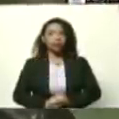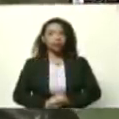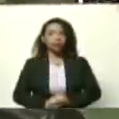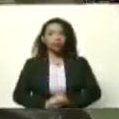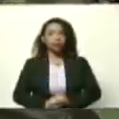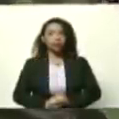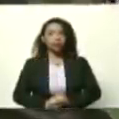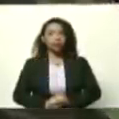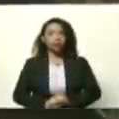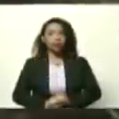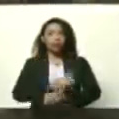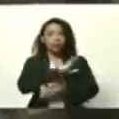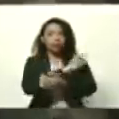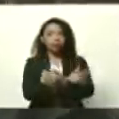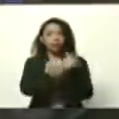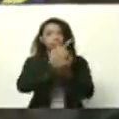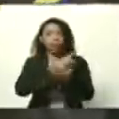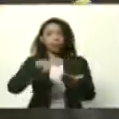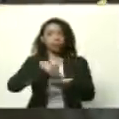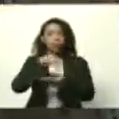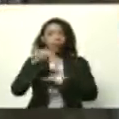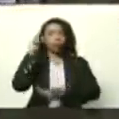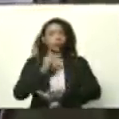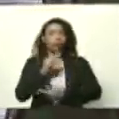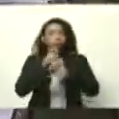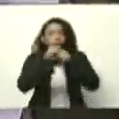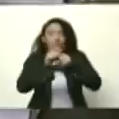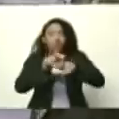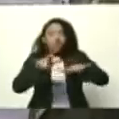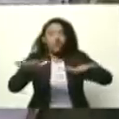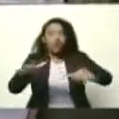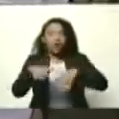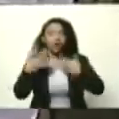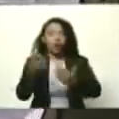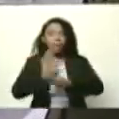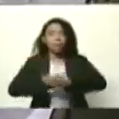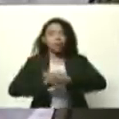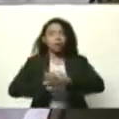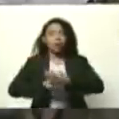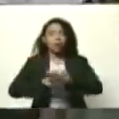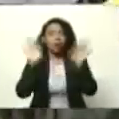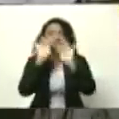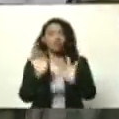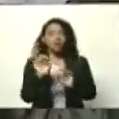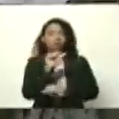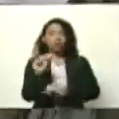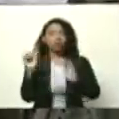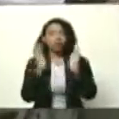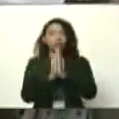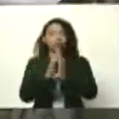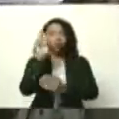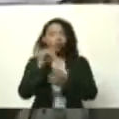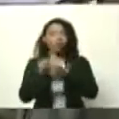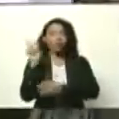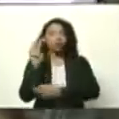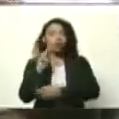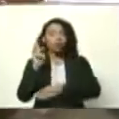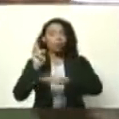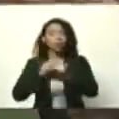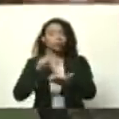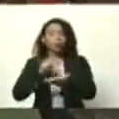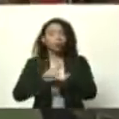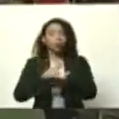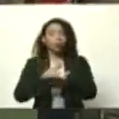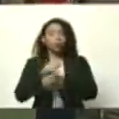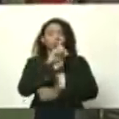este y de la Fuerza Armada Nacional Bolivariana, quienes estuvieron desplegados en lo que ha sido este dispositivo Semana Santa Segura 2022, en el que participaron